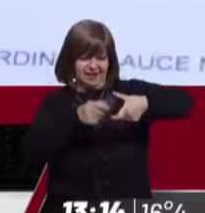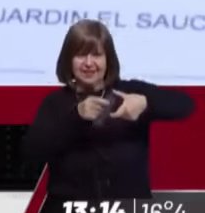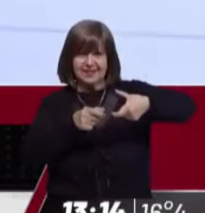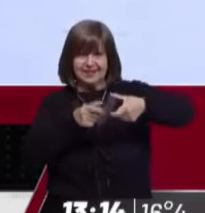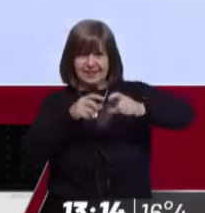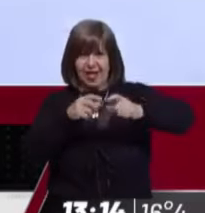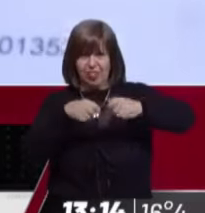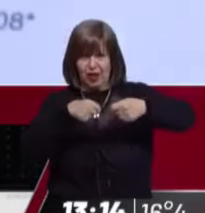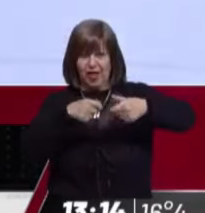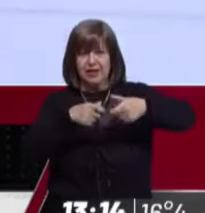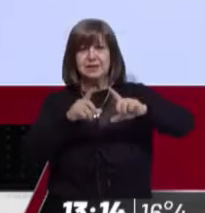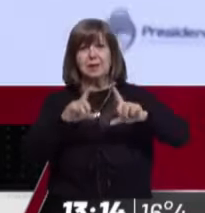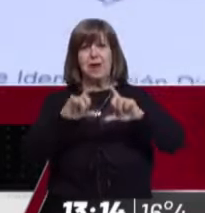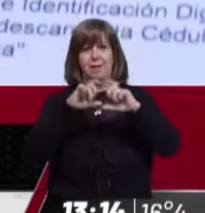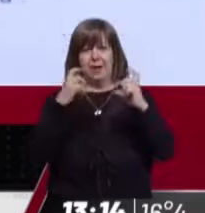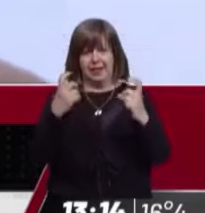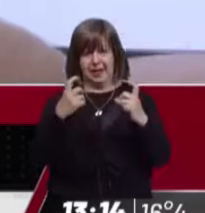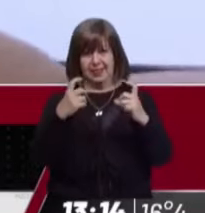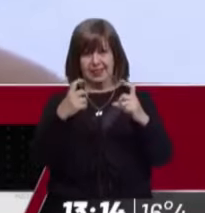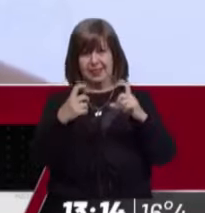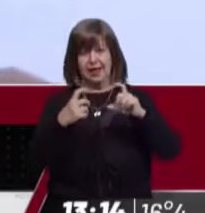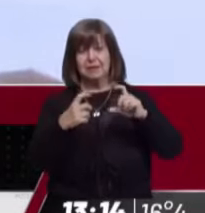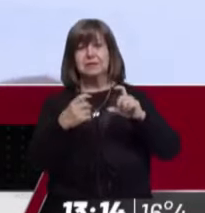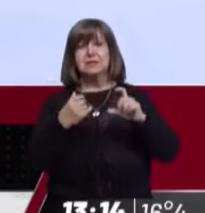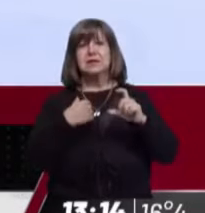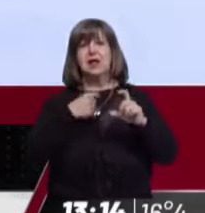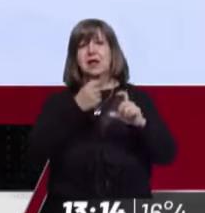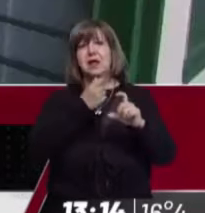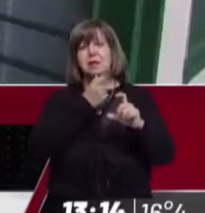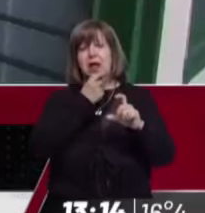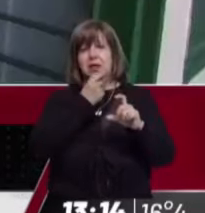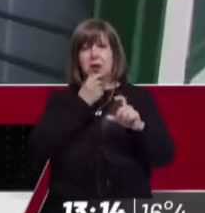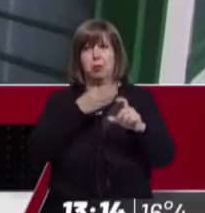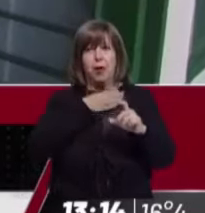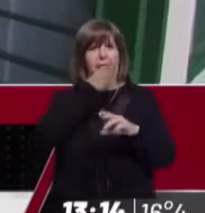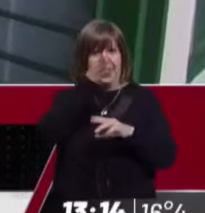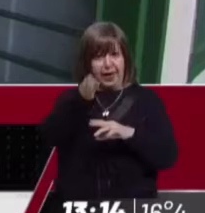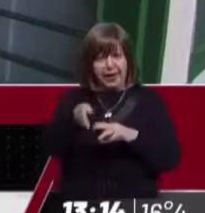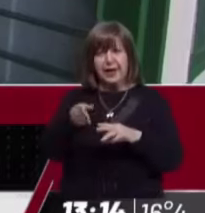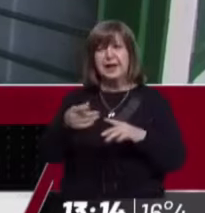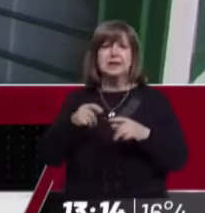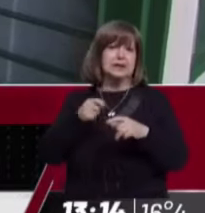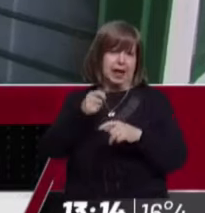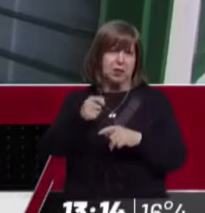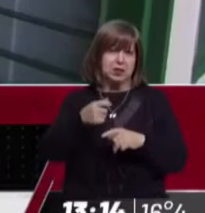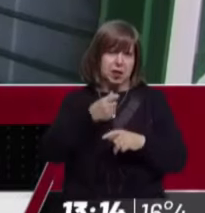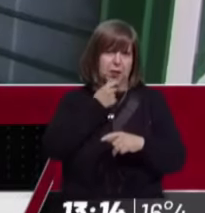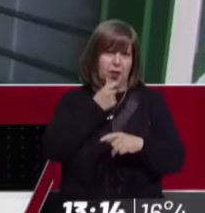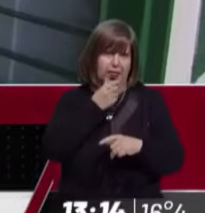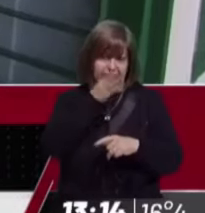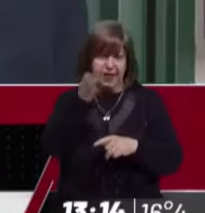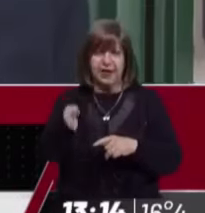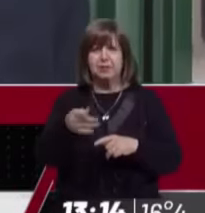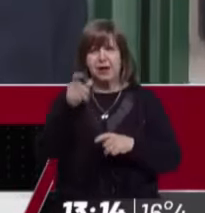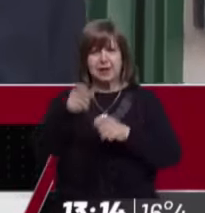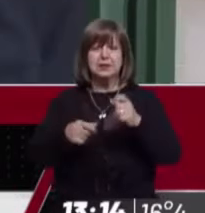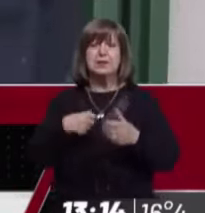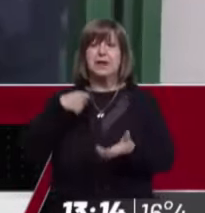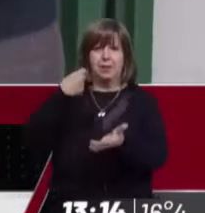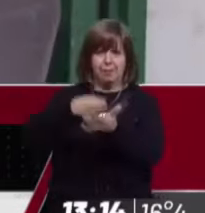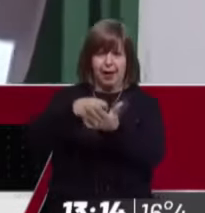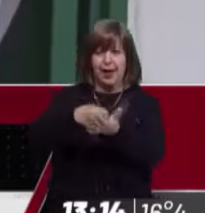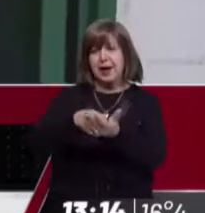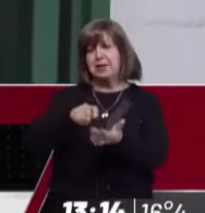y también de las patentes. Por lo tanto, los mendocinos pueden venir a realizar un determinado trámite acá, se paga